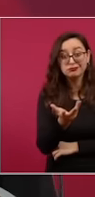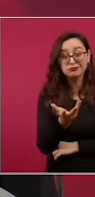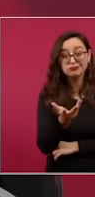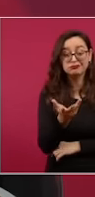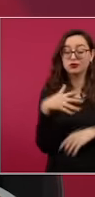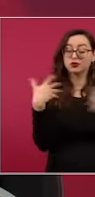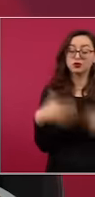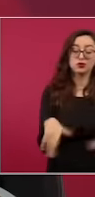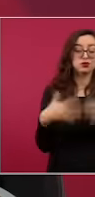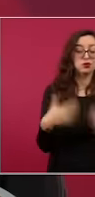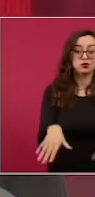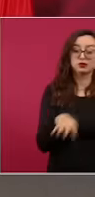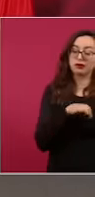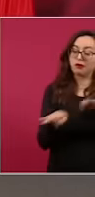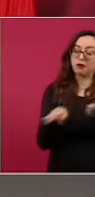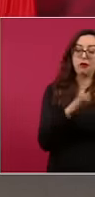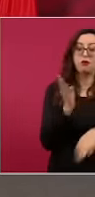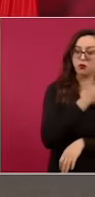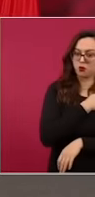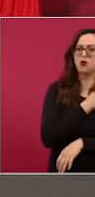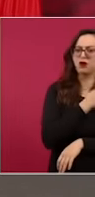al noble oficio de la política